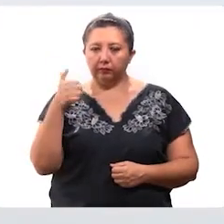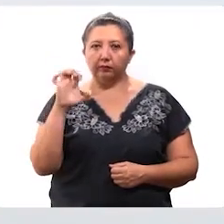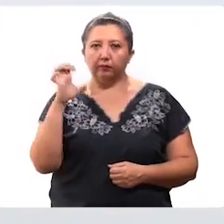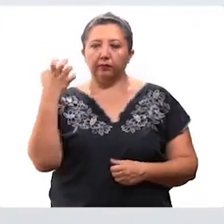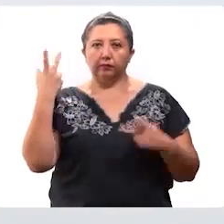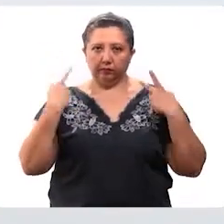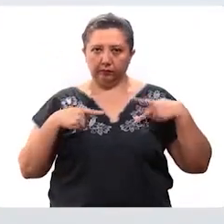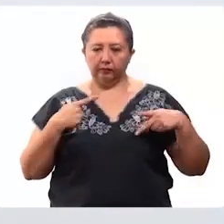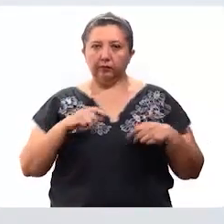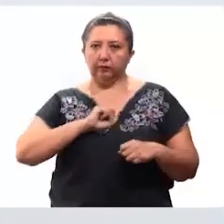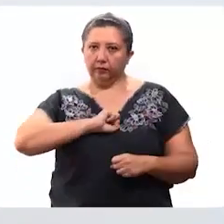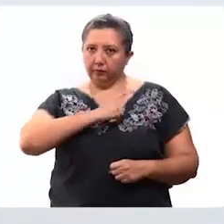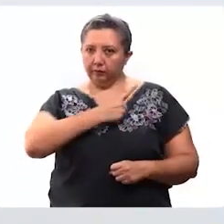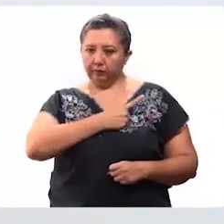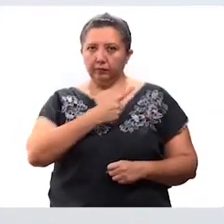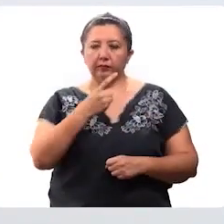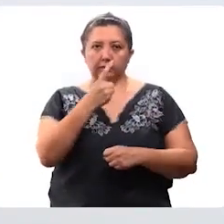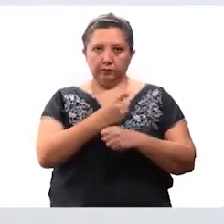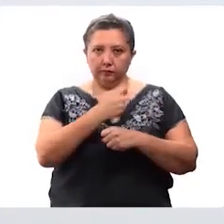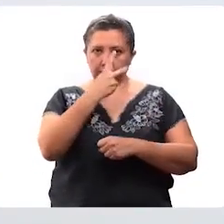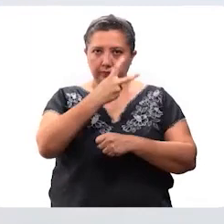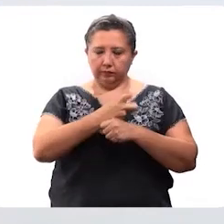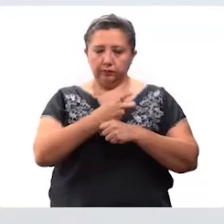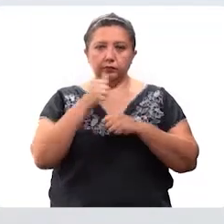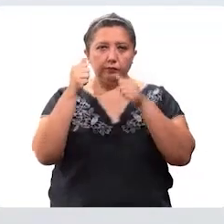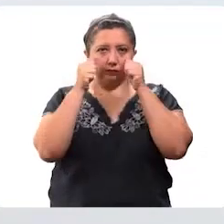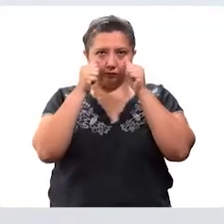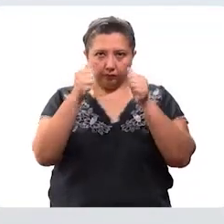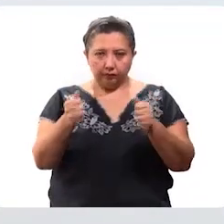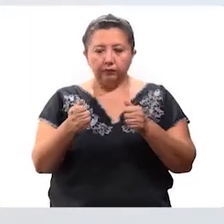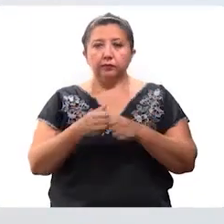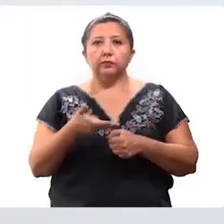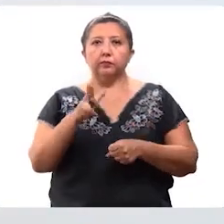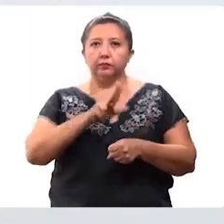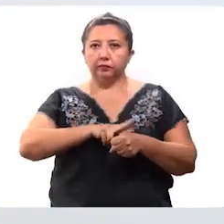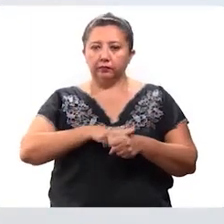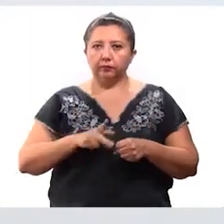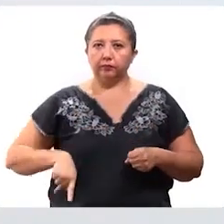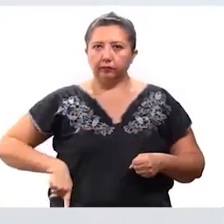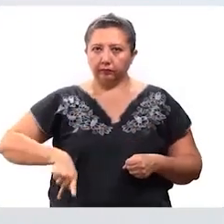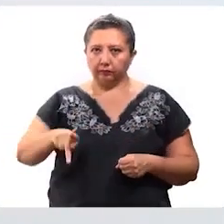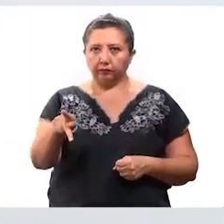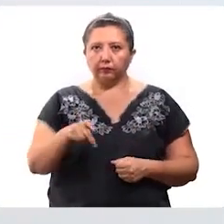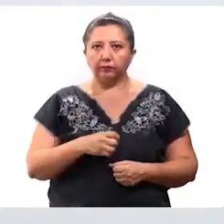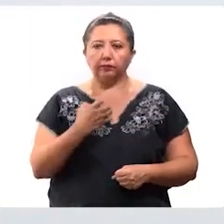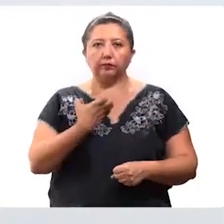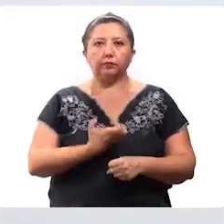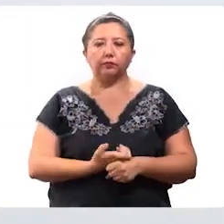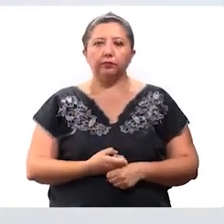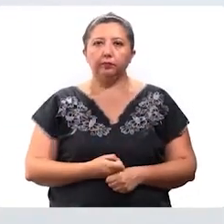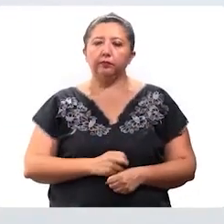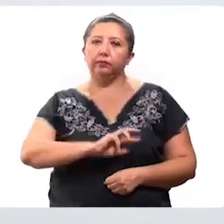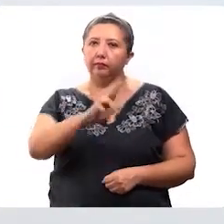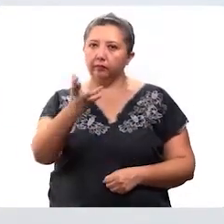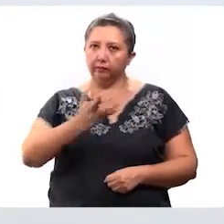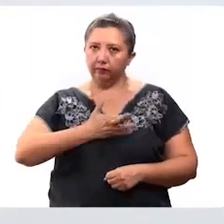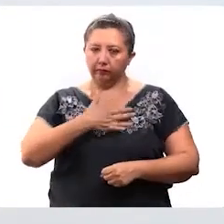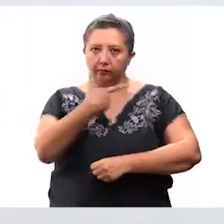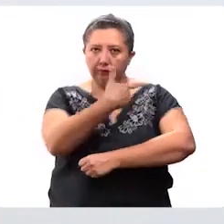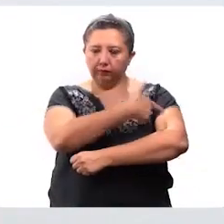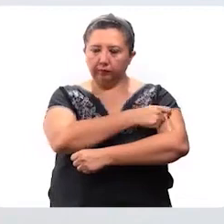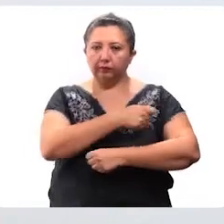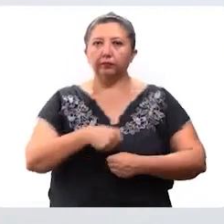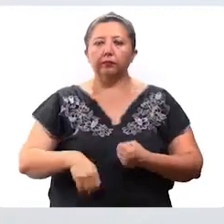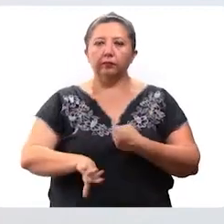enero, personal de salud de primera y segunda línea de atención de los hospitales públicos del estado recibirán la vacuna